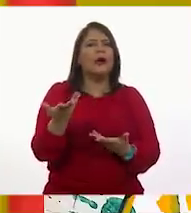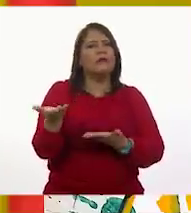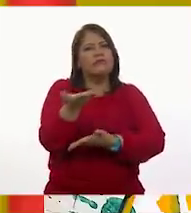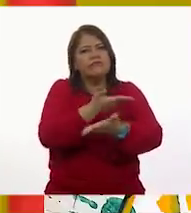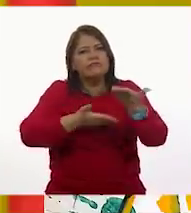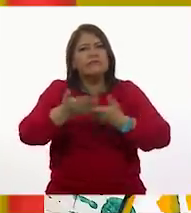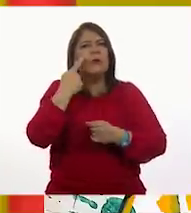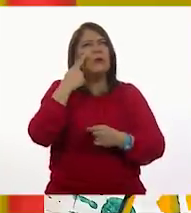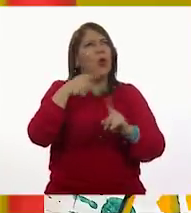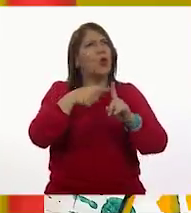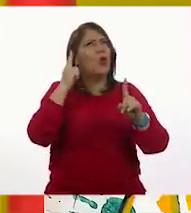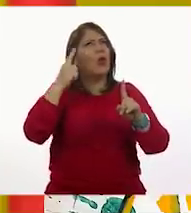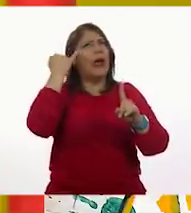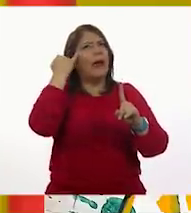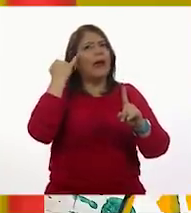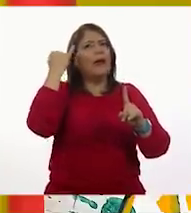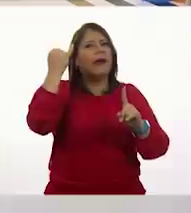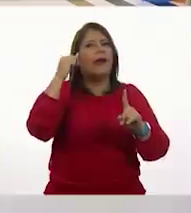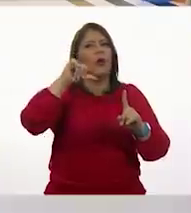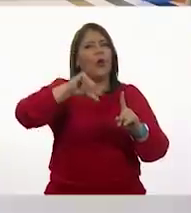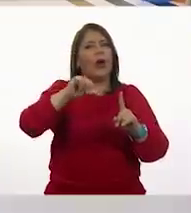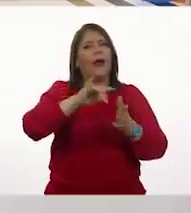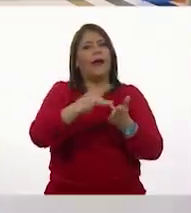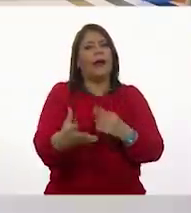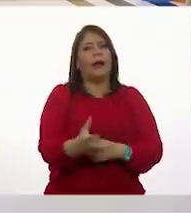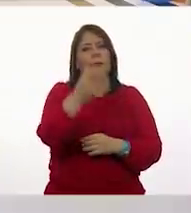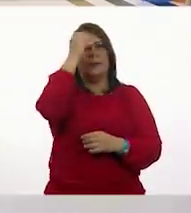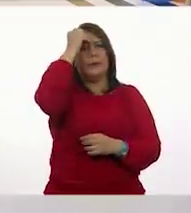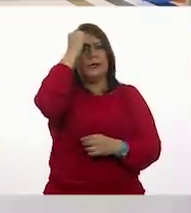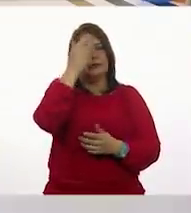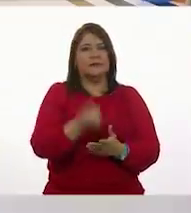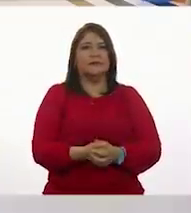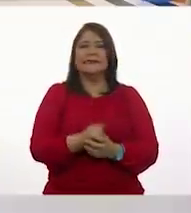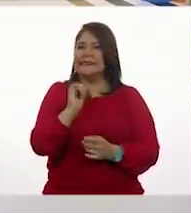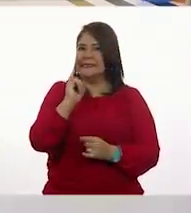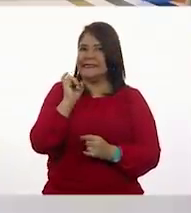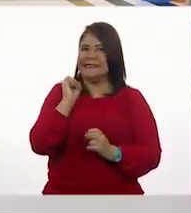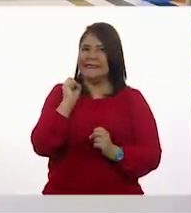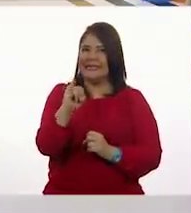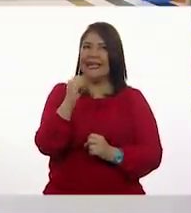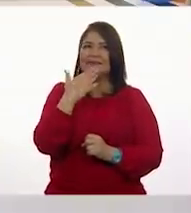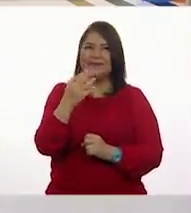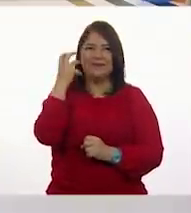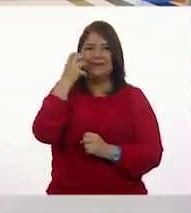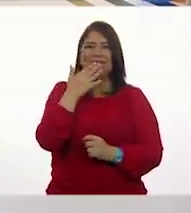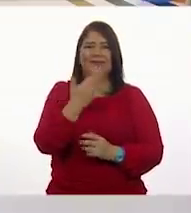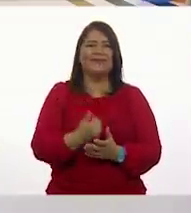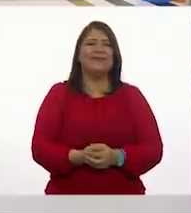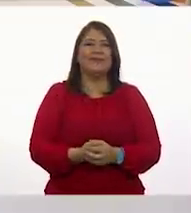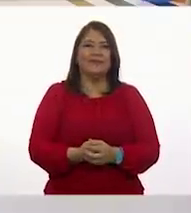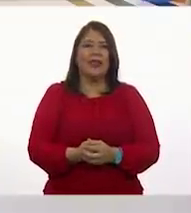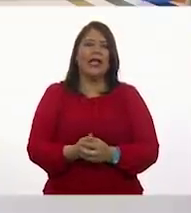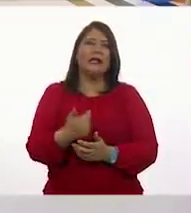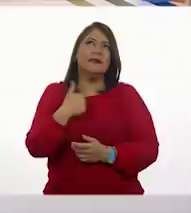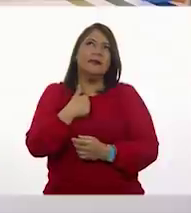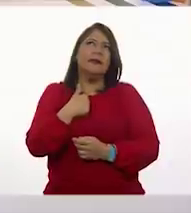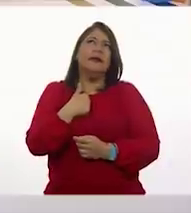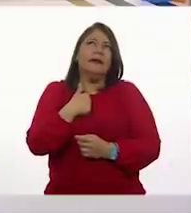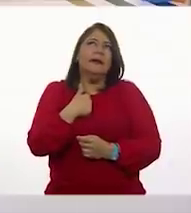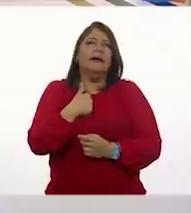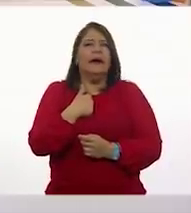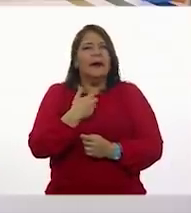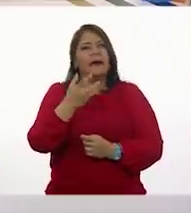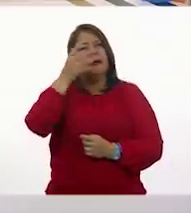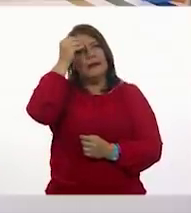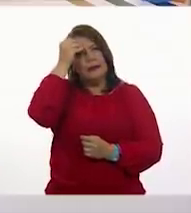lo que aprendimos este día? ¡Sí! Adelante, Panchito. Bueno, yo aprendí que las decisiones que